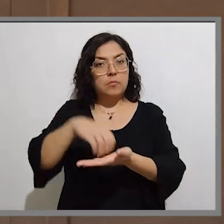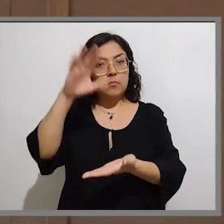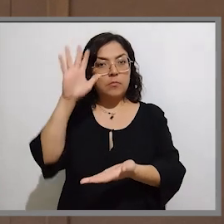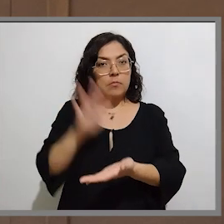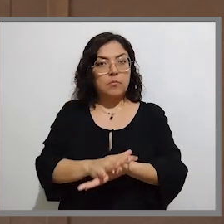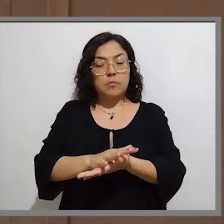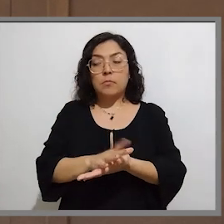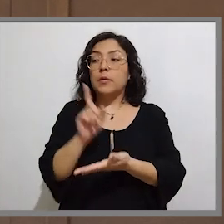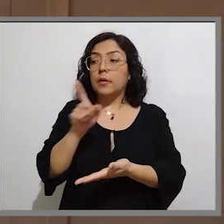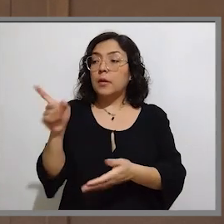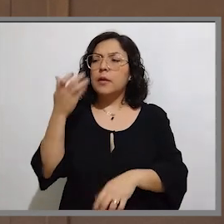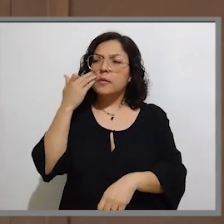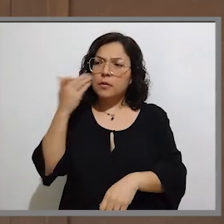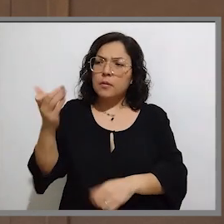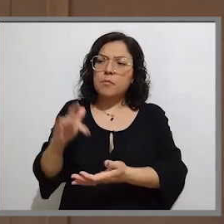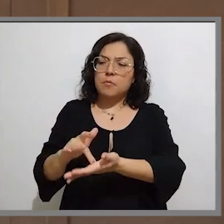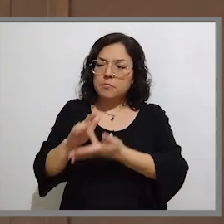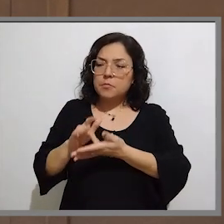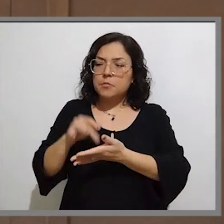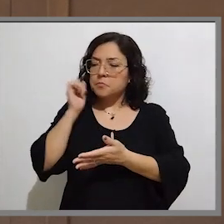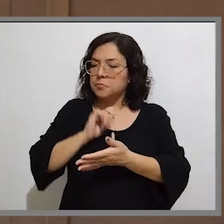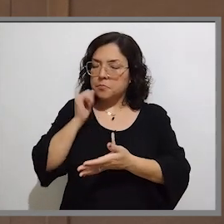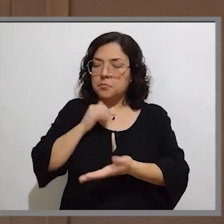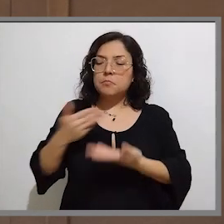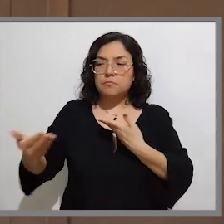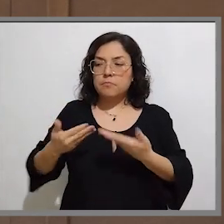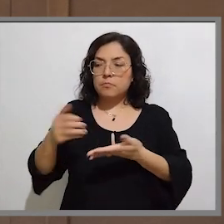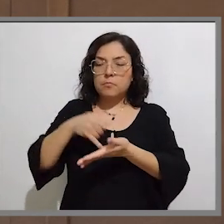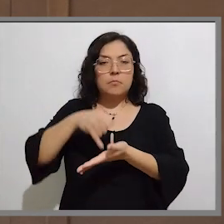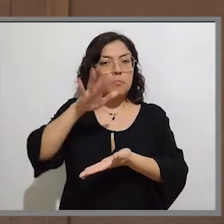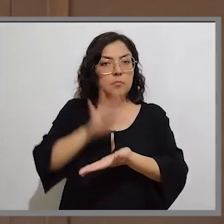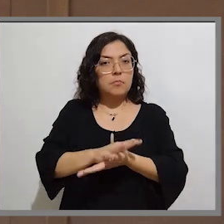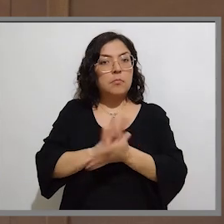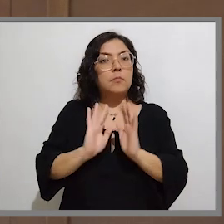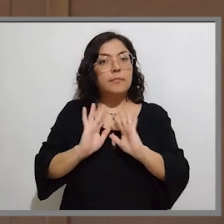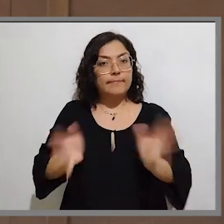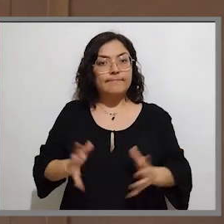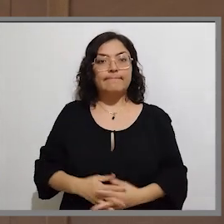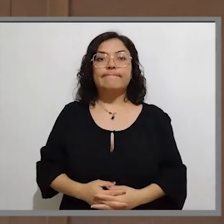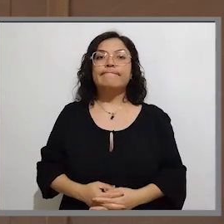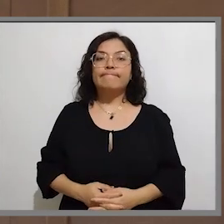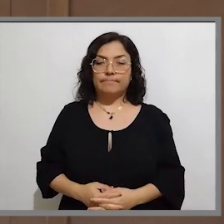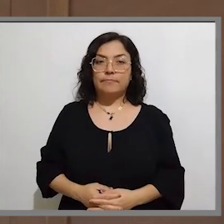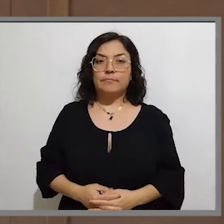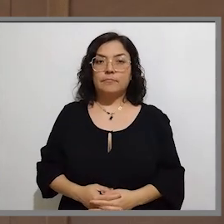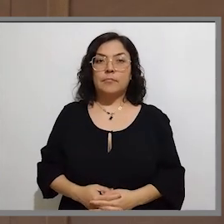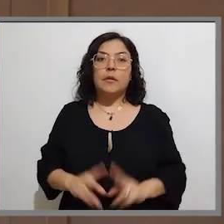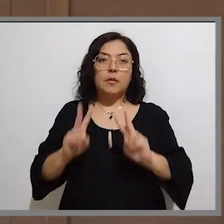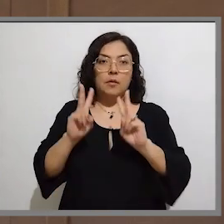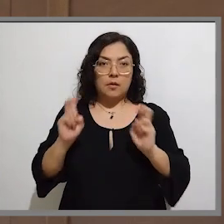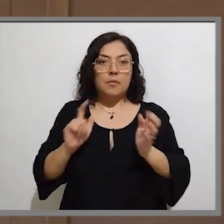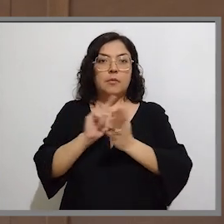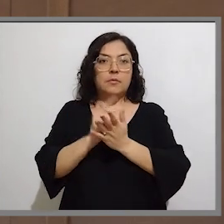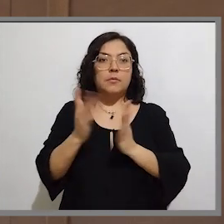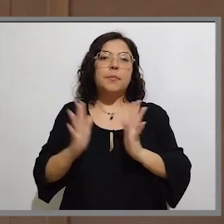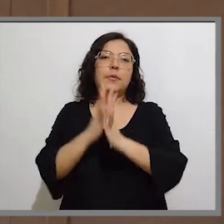ha prestado de su tiempo, de su colaboración para poder coordinar esta obra. Esta obra en particular de participación política de